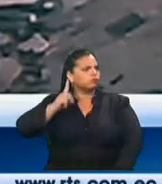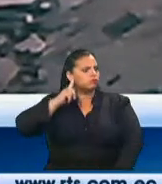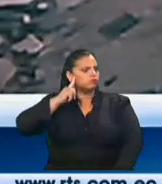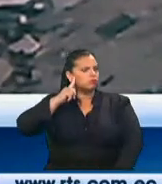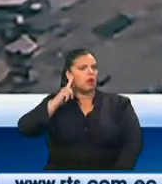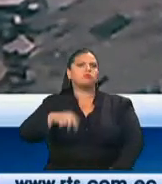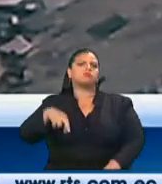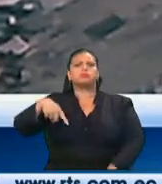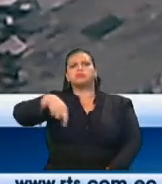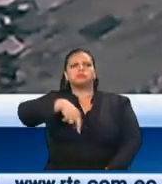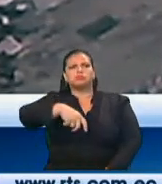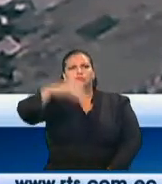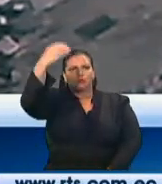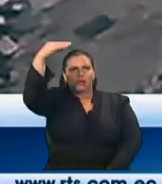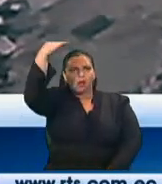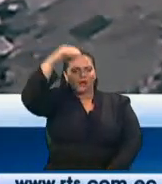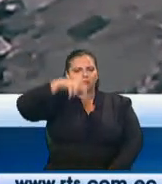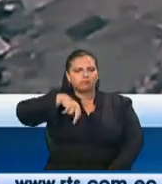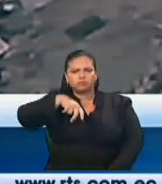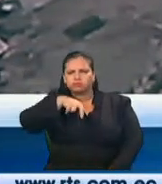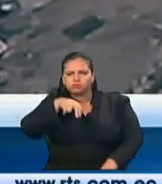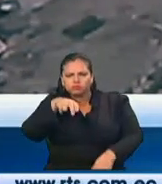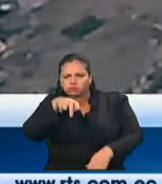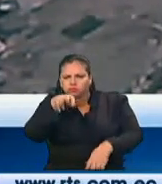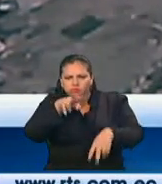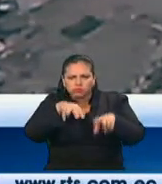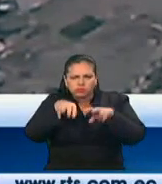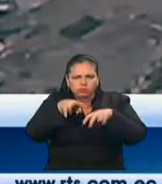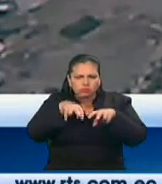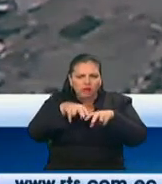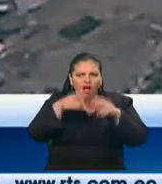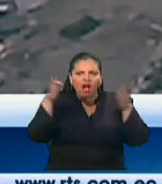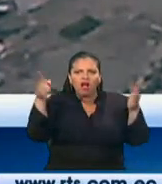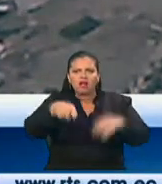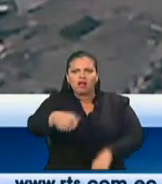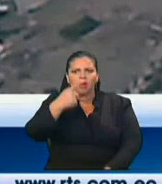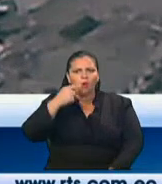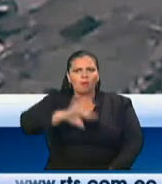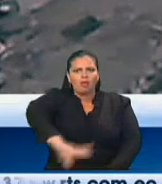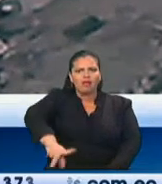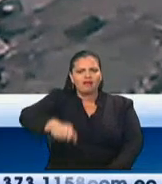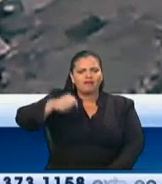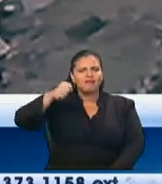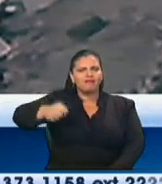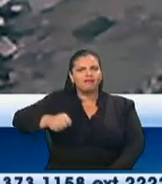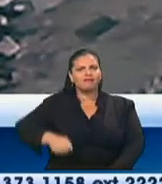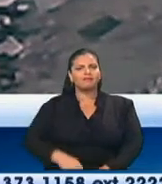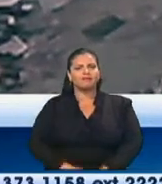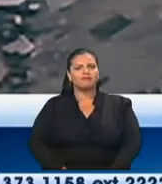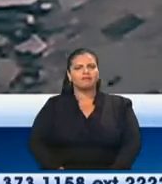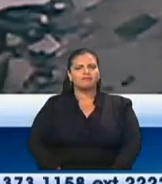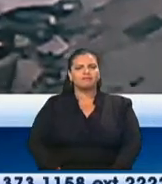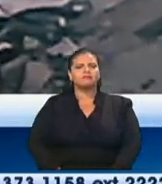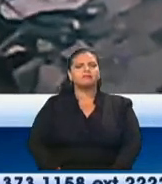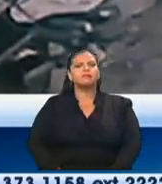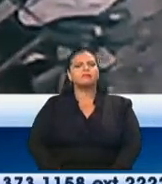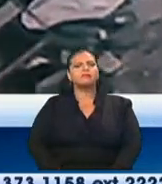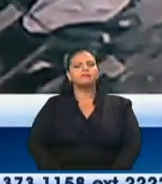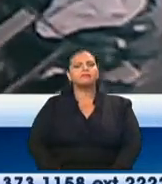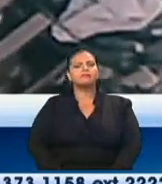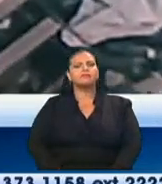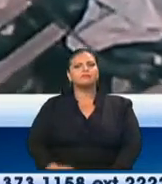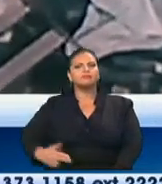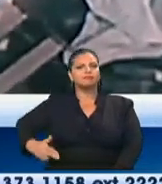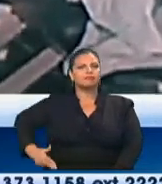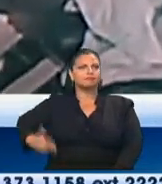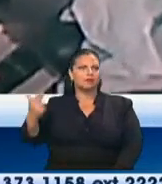las cámaras que estaba un sujeto rodando un fierro encima de la báscula, y allí es cuando